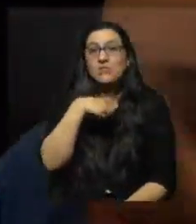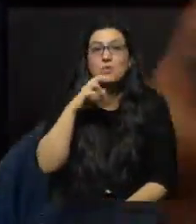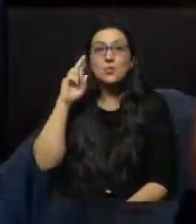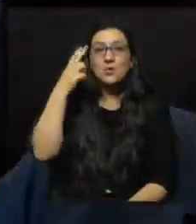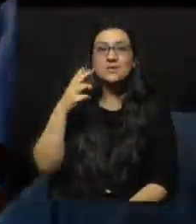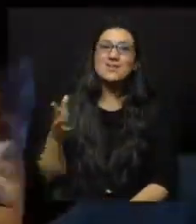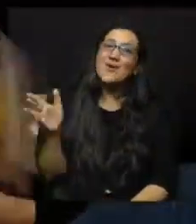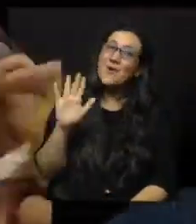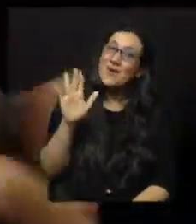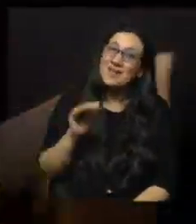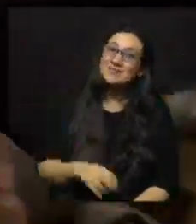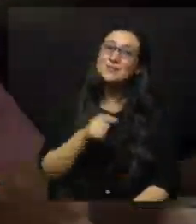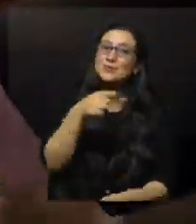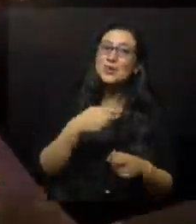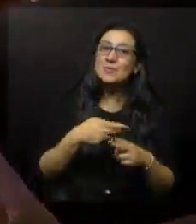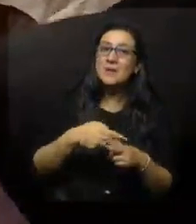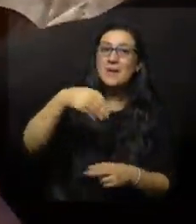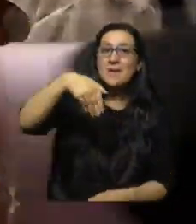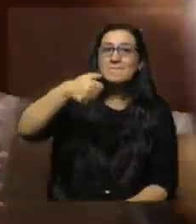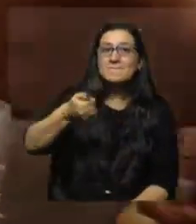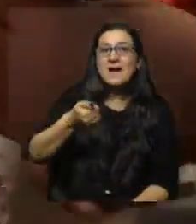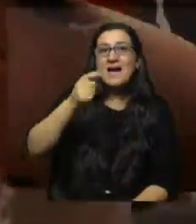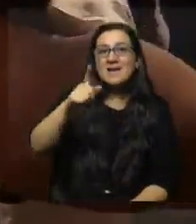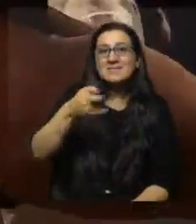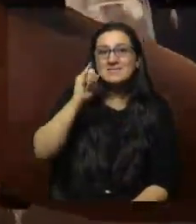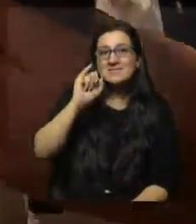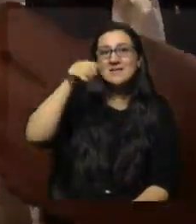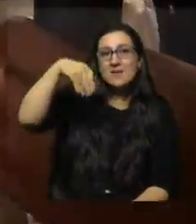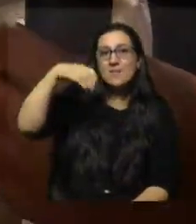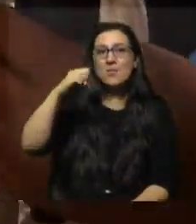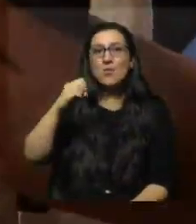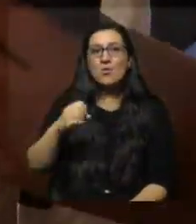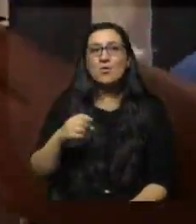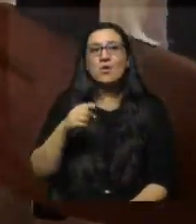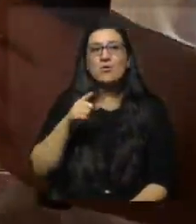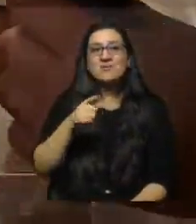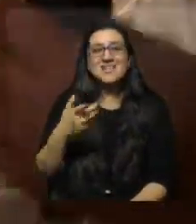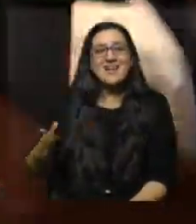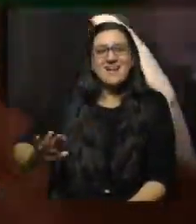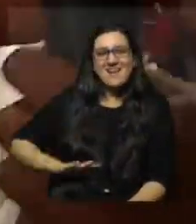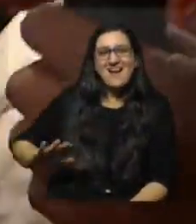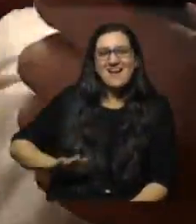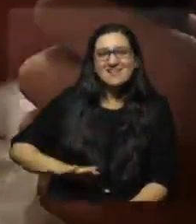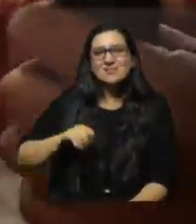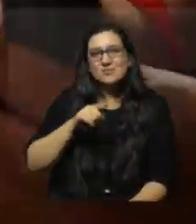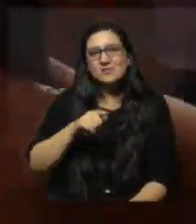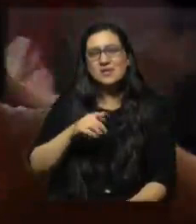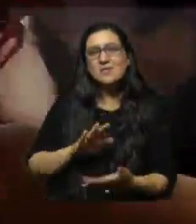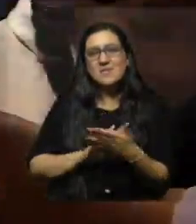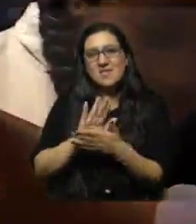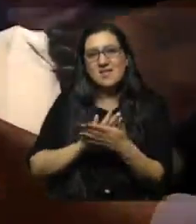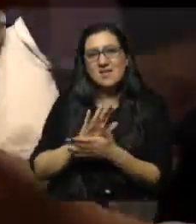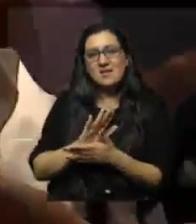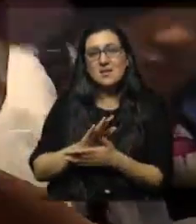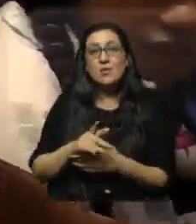Hola. ¿Cómo es su nombre? Máximo. Bueno, Máximo, con ese énfasis, con esas ganas, con esa garra que está usted esta mañana,